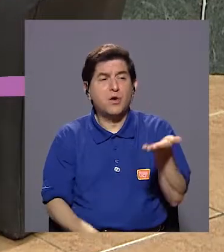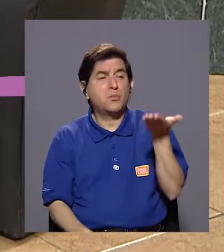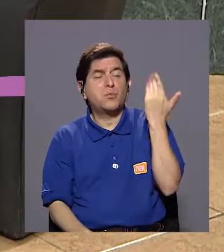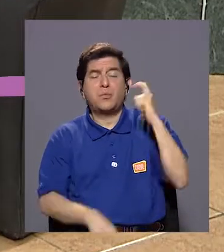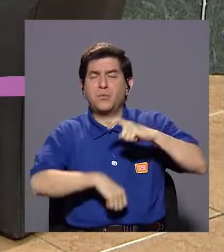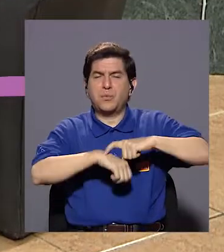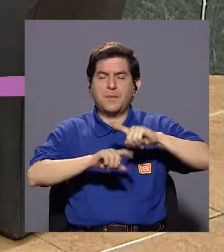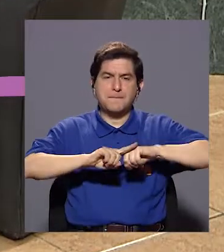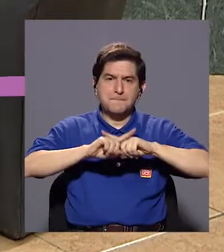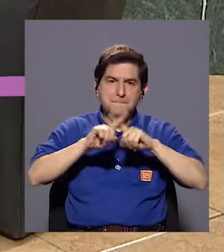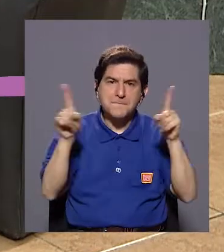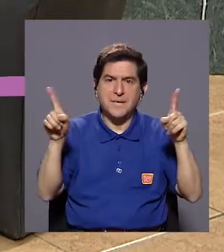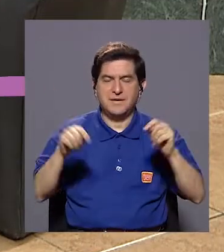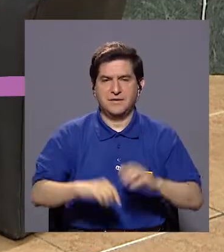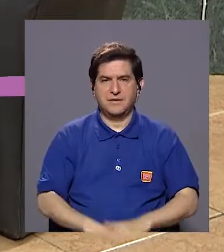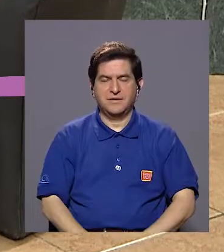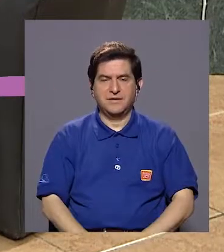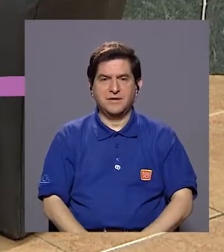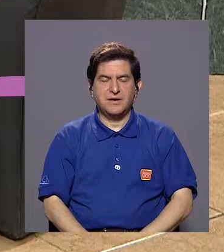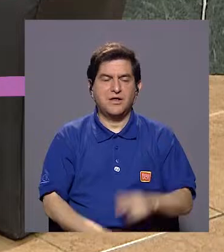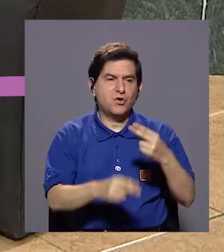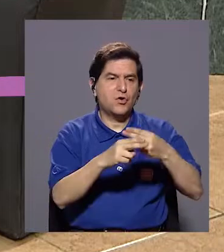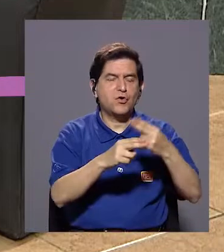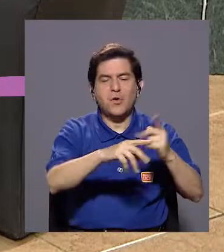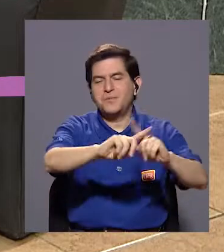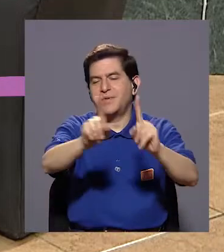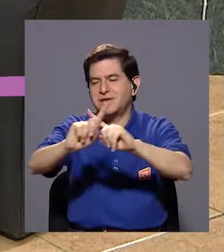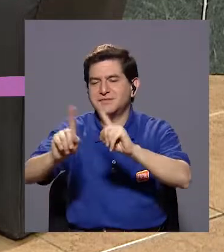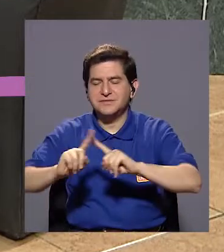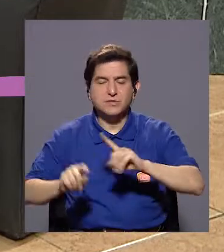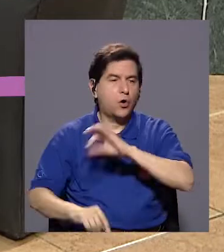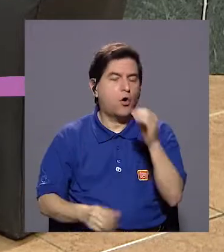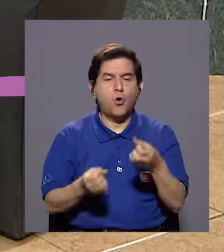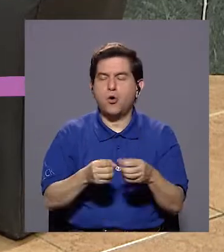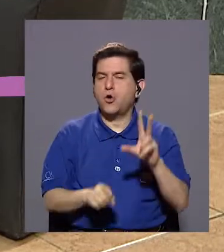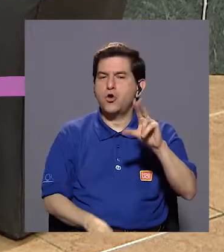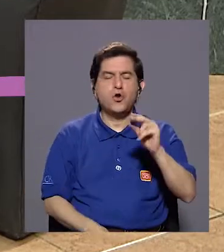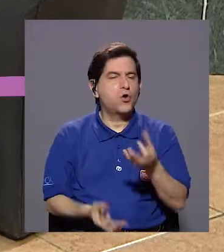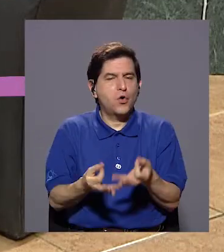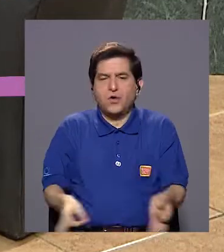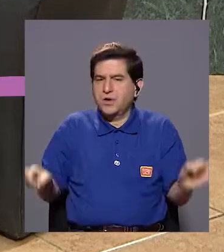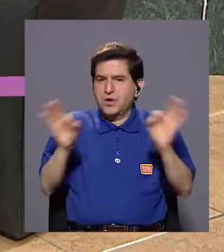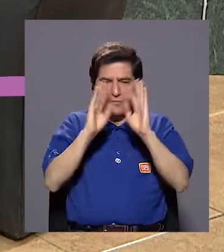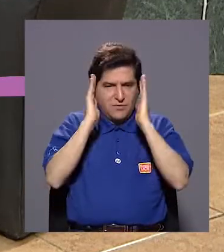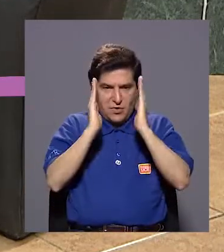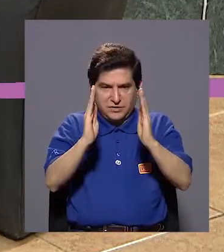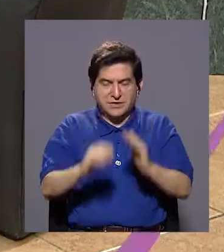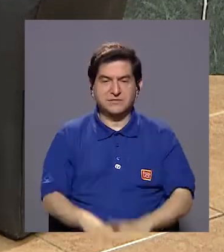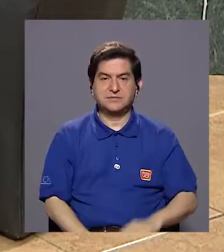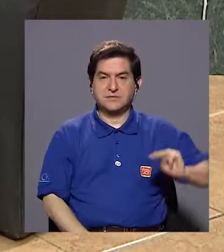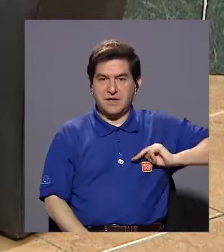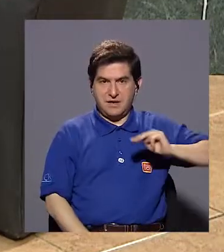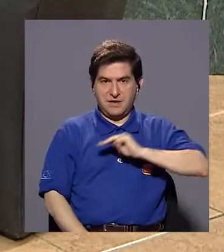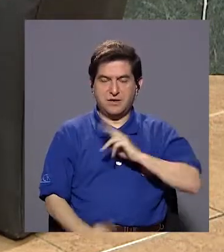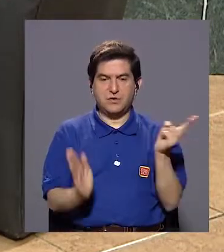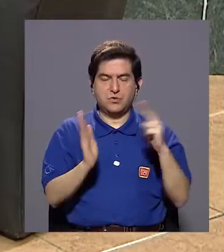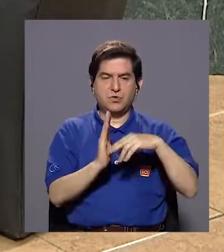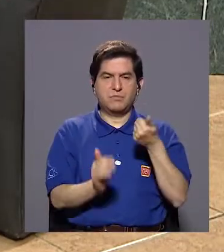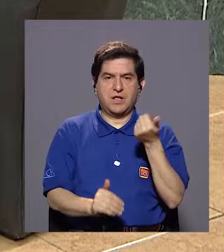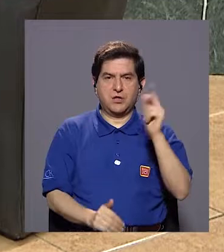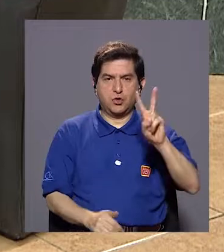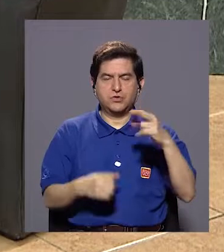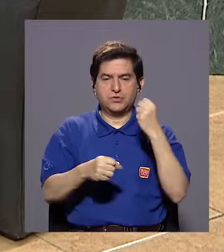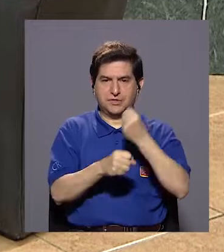hace mucho tiempo, solo que teníamos, o sea, se le daba nombres diferentes o no se le daba la importancia. En el caso del ministerio, desde el